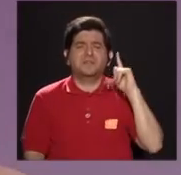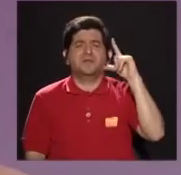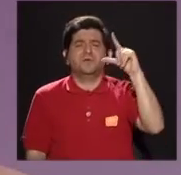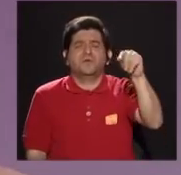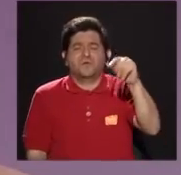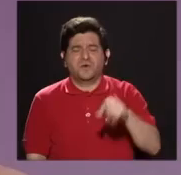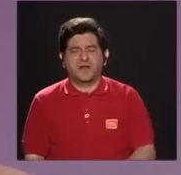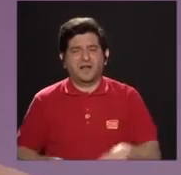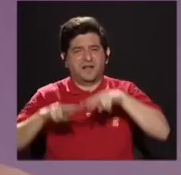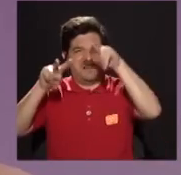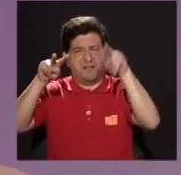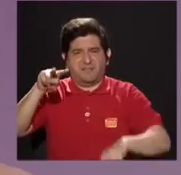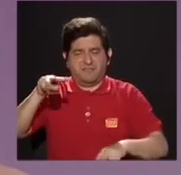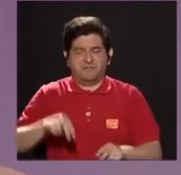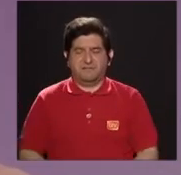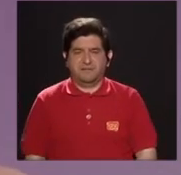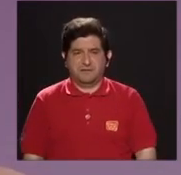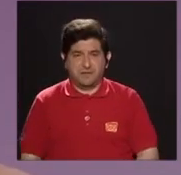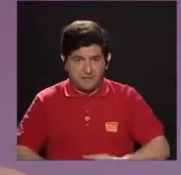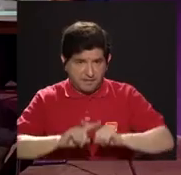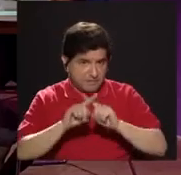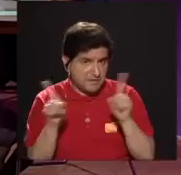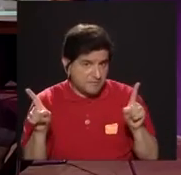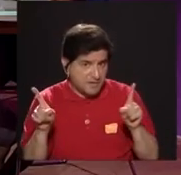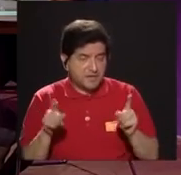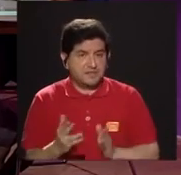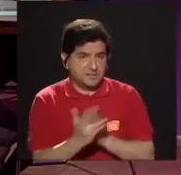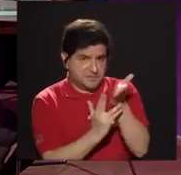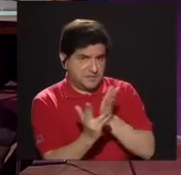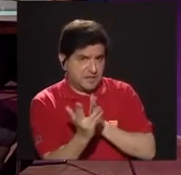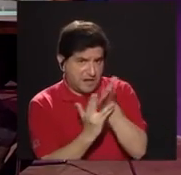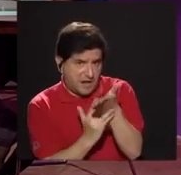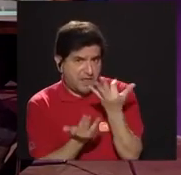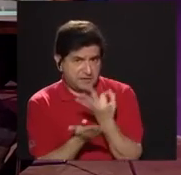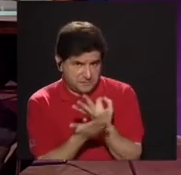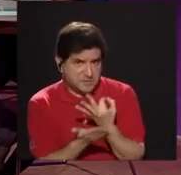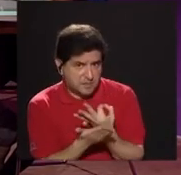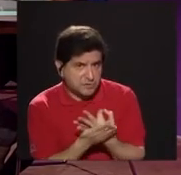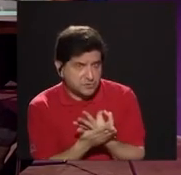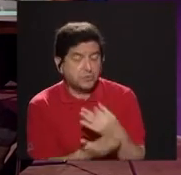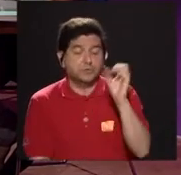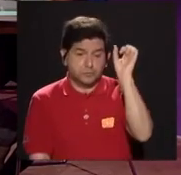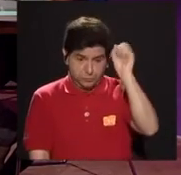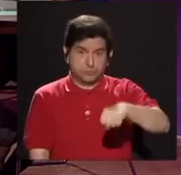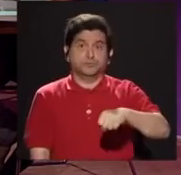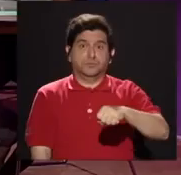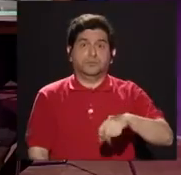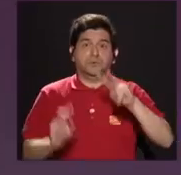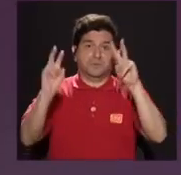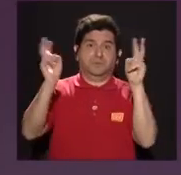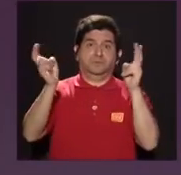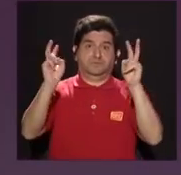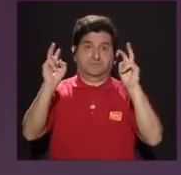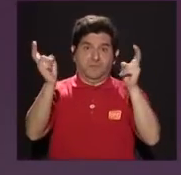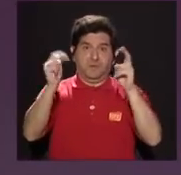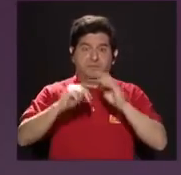esas desventajas. Marca una gran diferencia el acceso al financiamiento. Sí, por supuesto, y es un tema